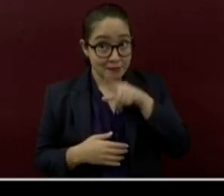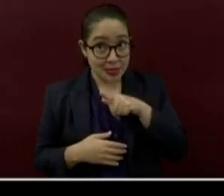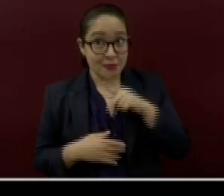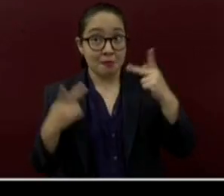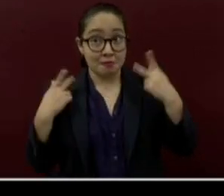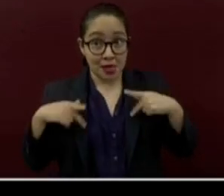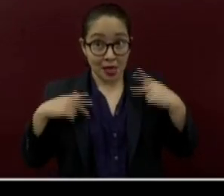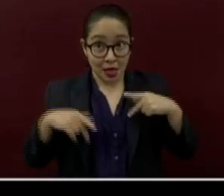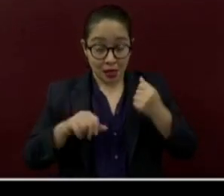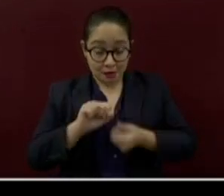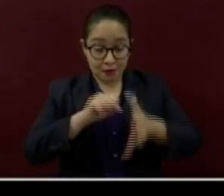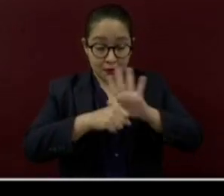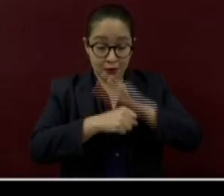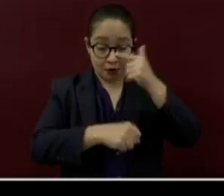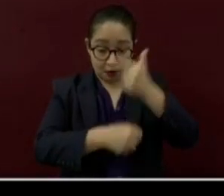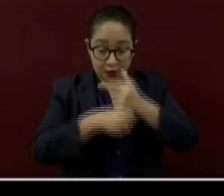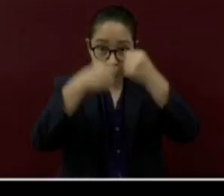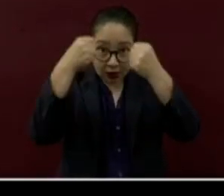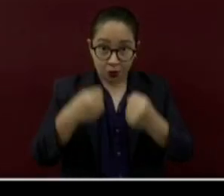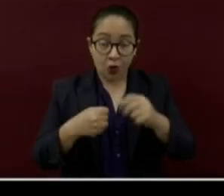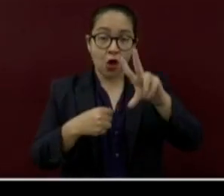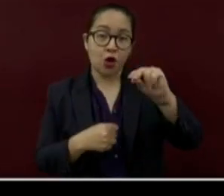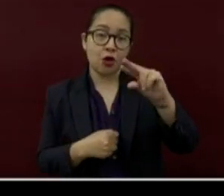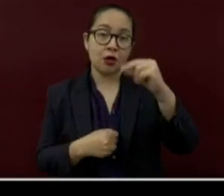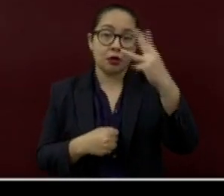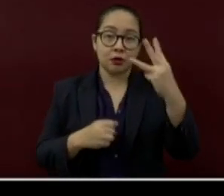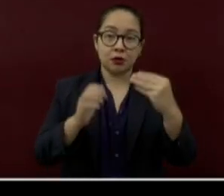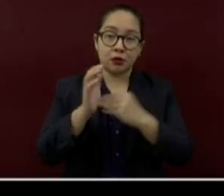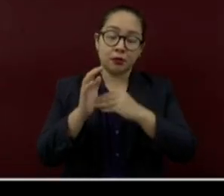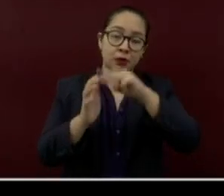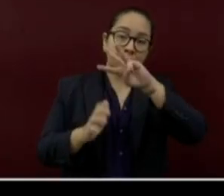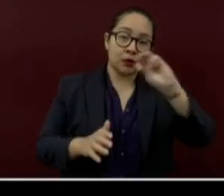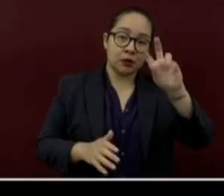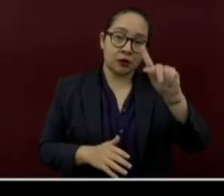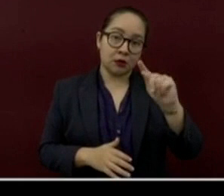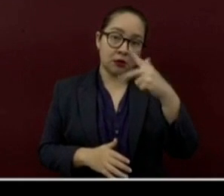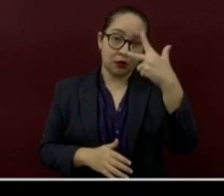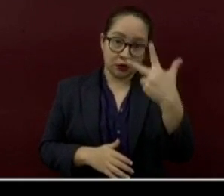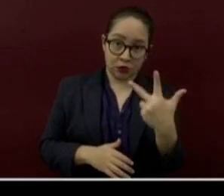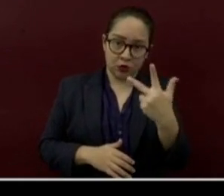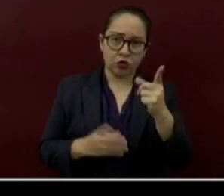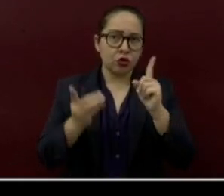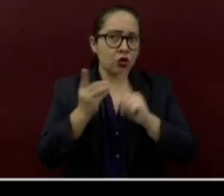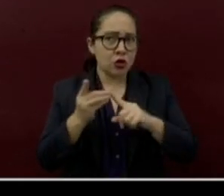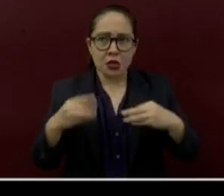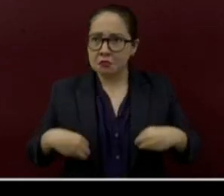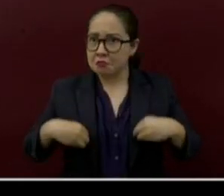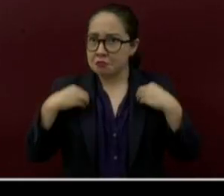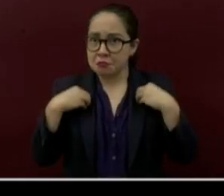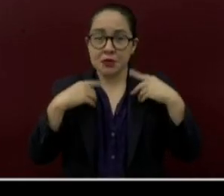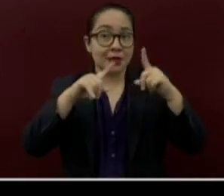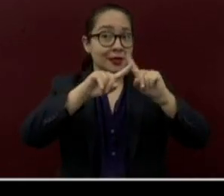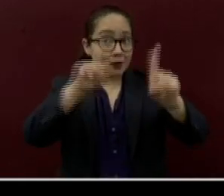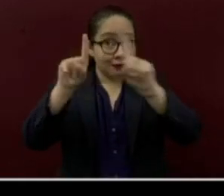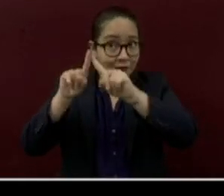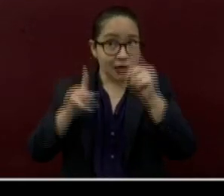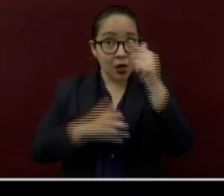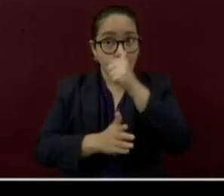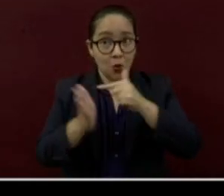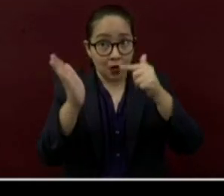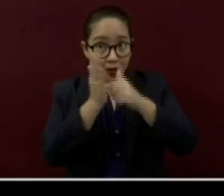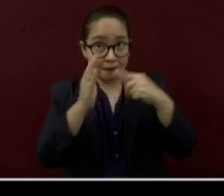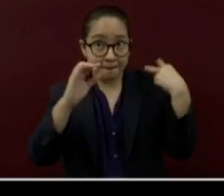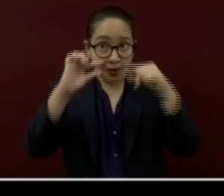resultado positivo son 83 mil 378 residentes de localidades de diferentes